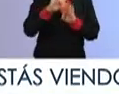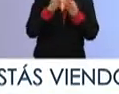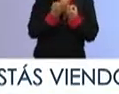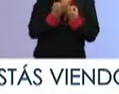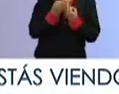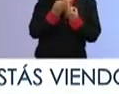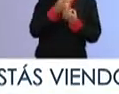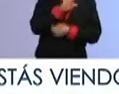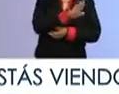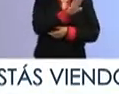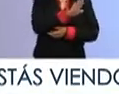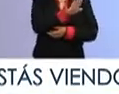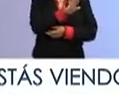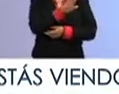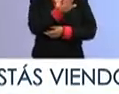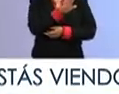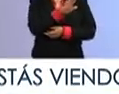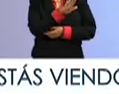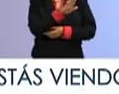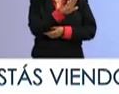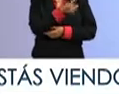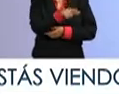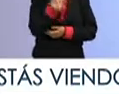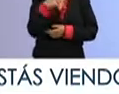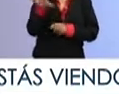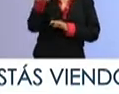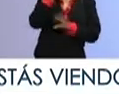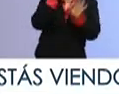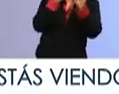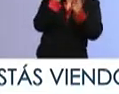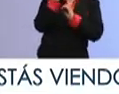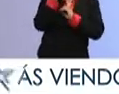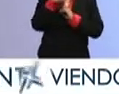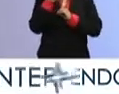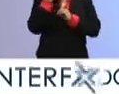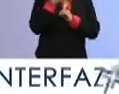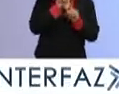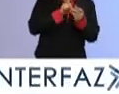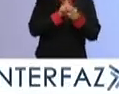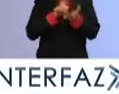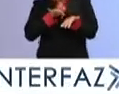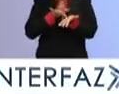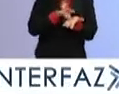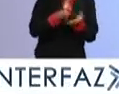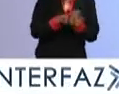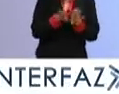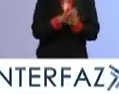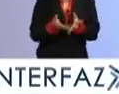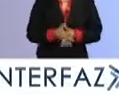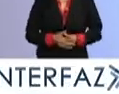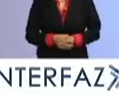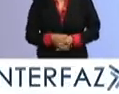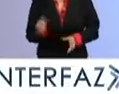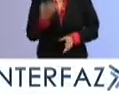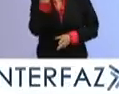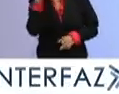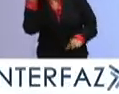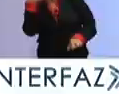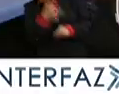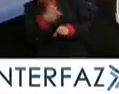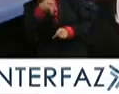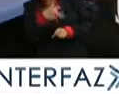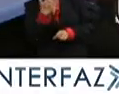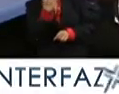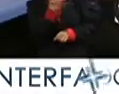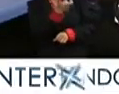en la que ellos de alguna forma pues escogen estas escuelas en las que van a actuar, ¿es cuál? Son escuelas que tienen